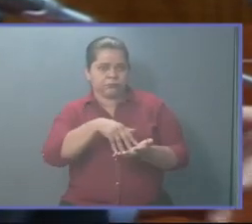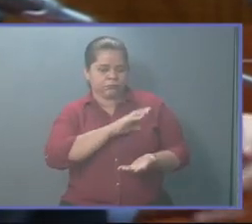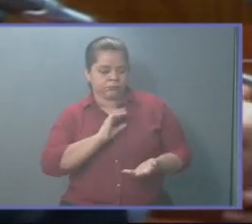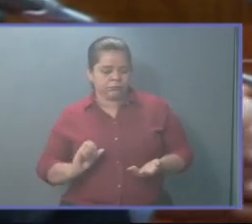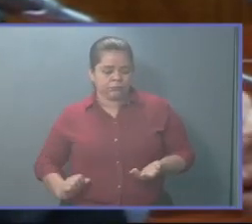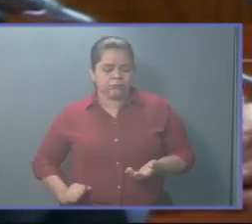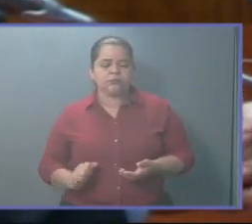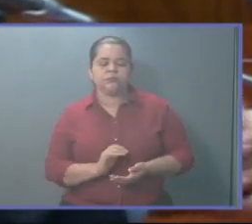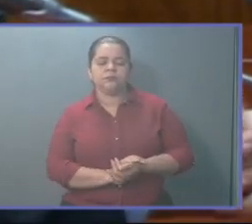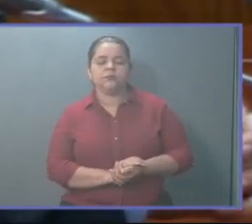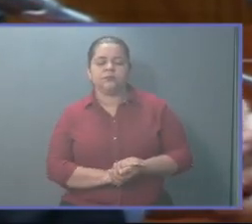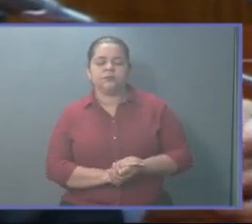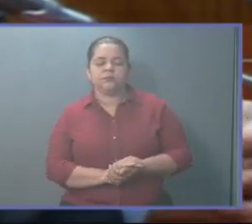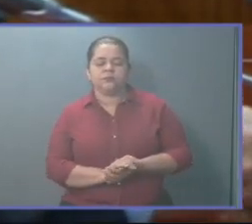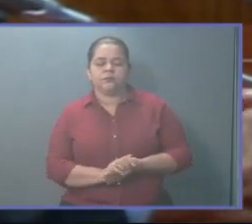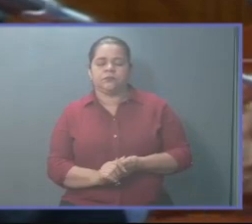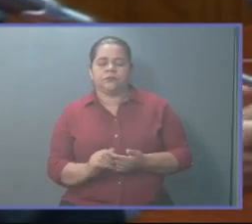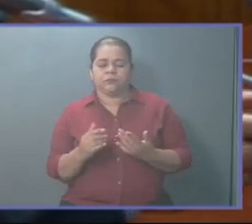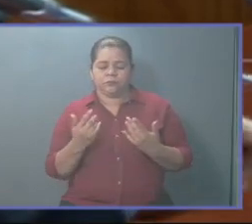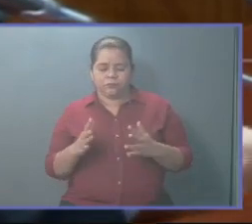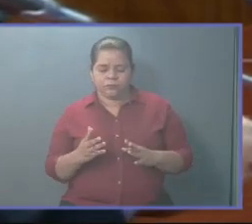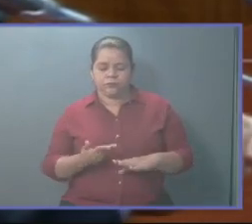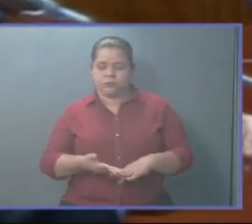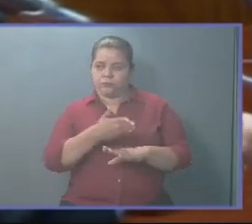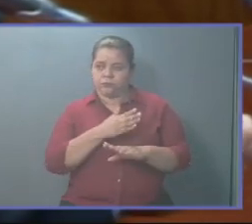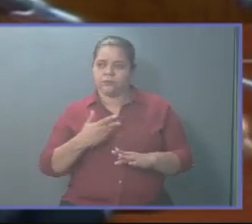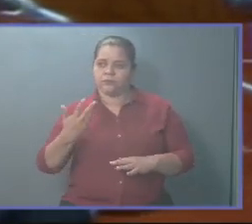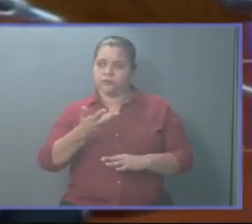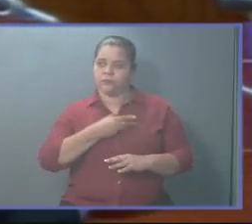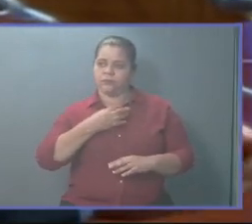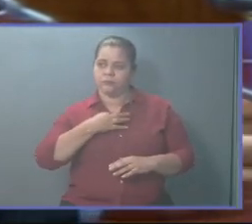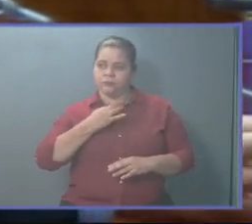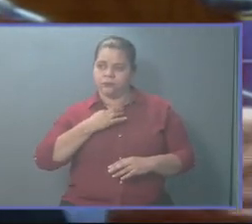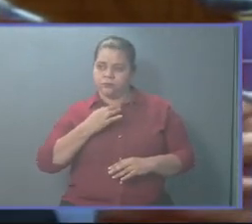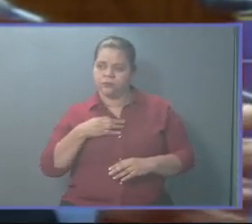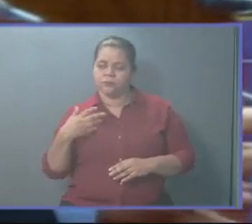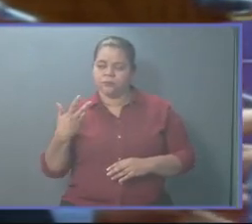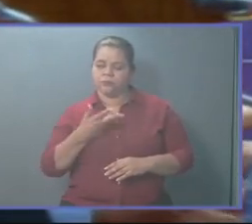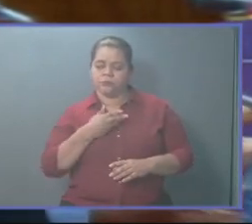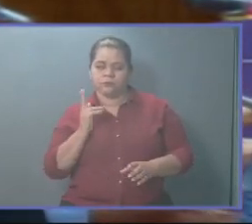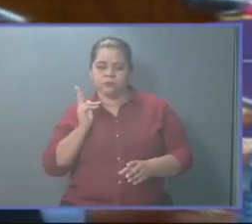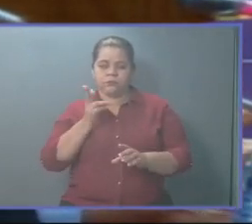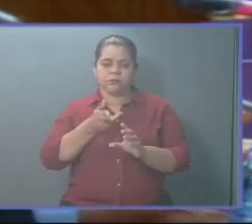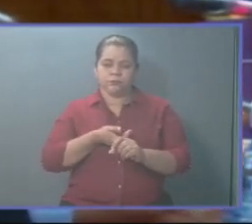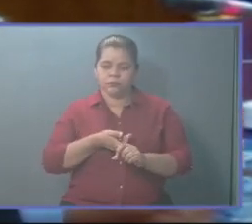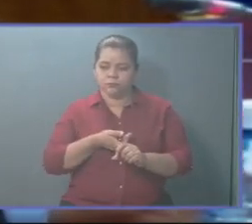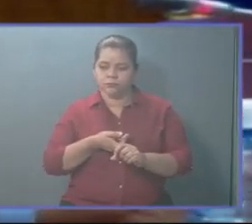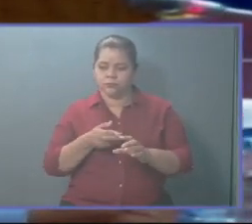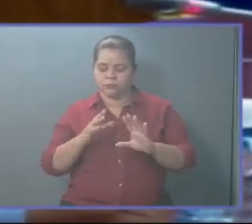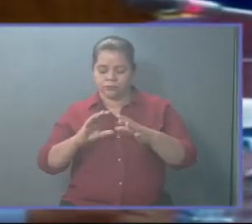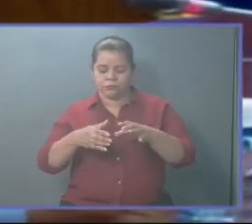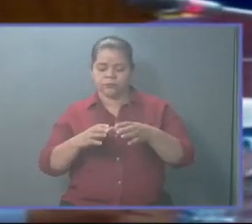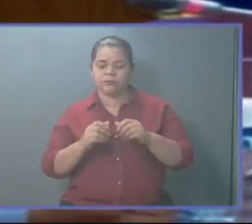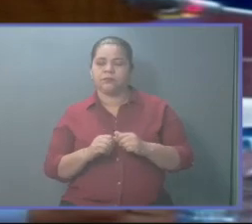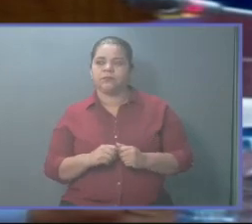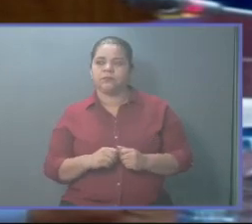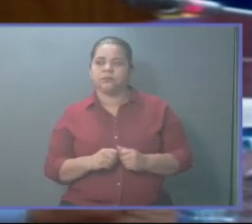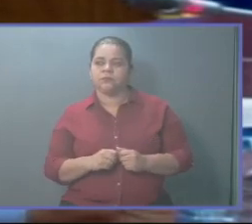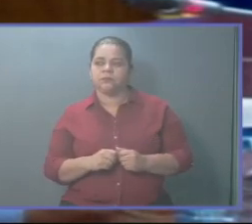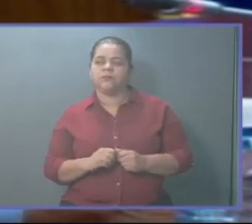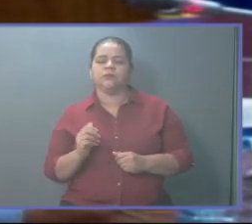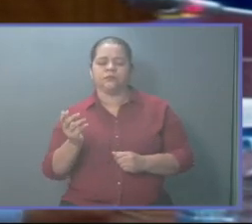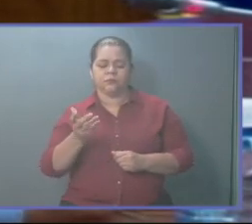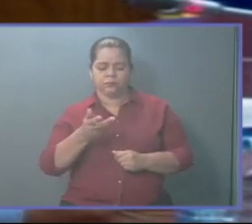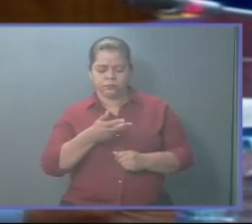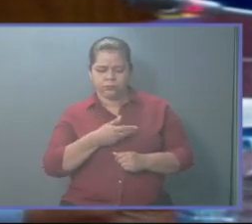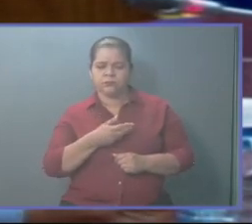Nosotros cuando se nos invitó a formar parte de este comité, no dudamos